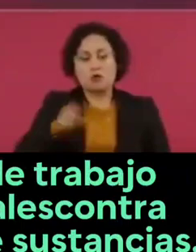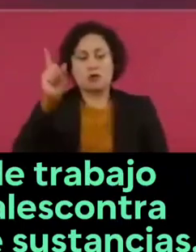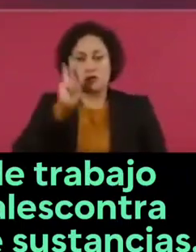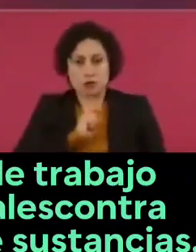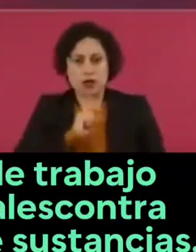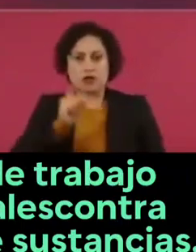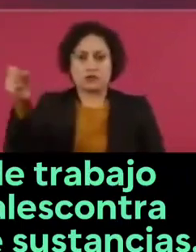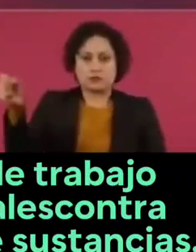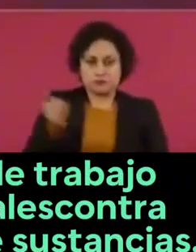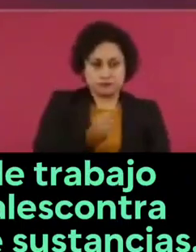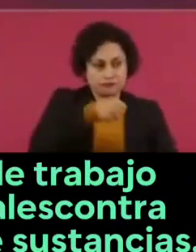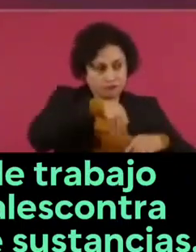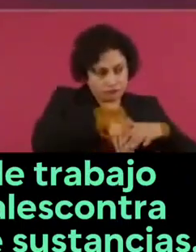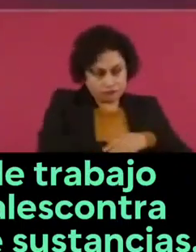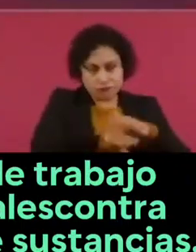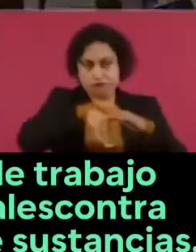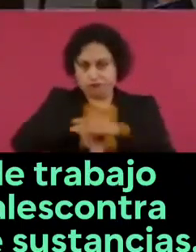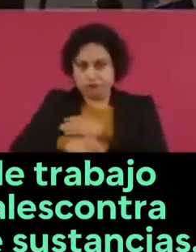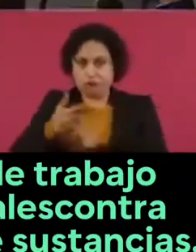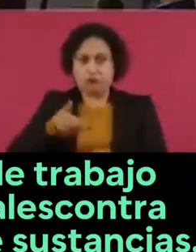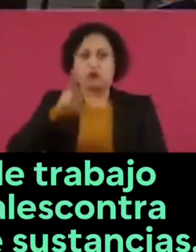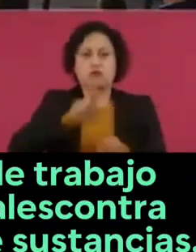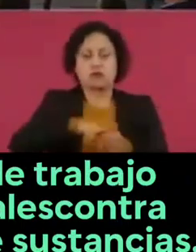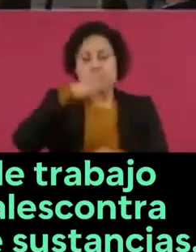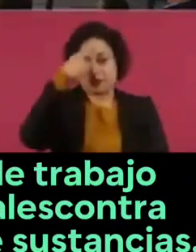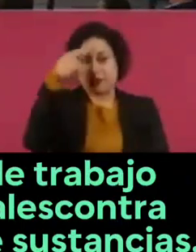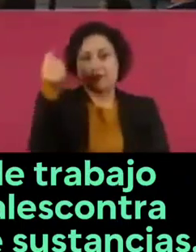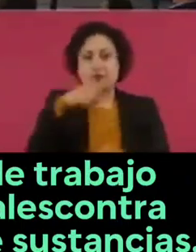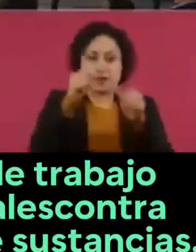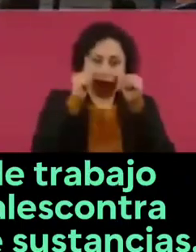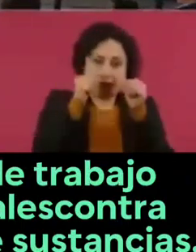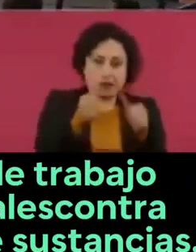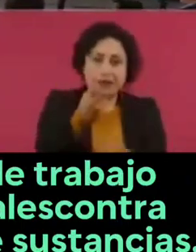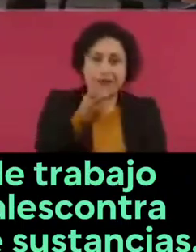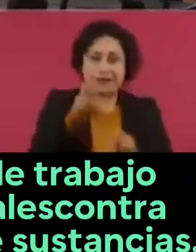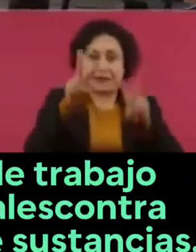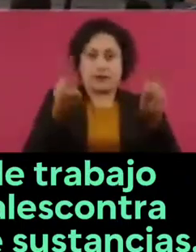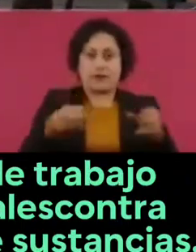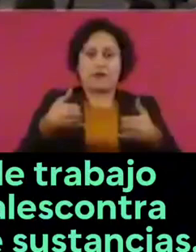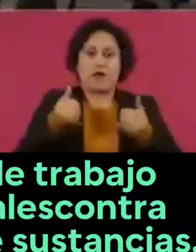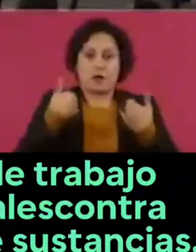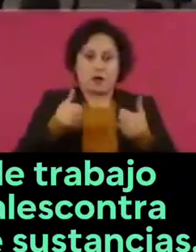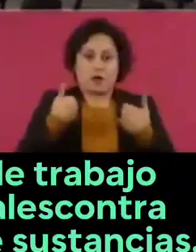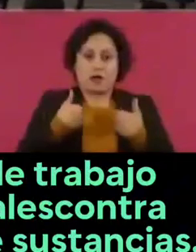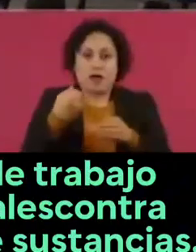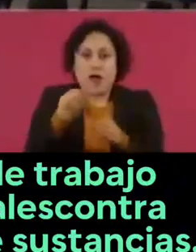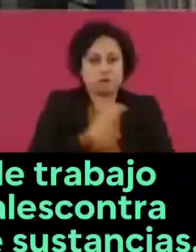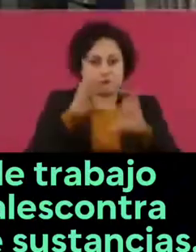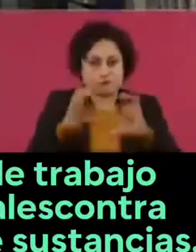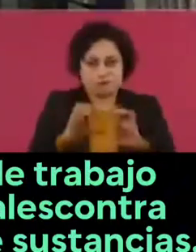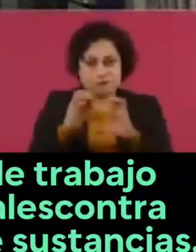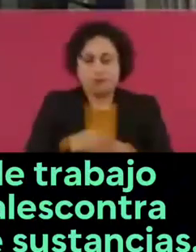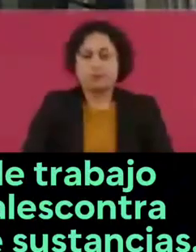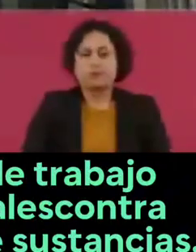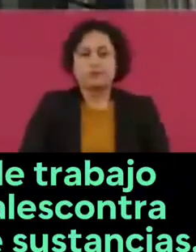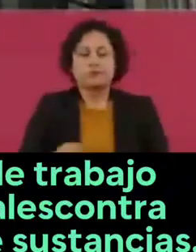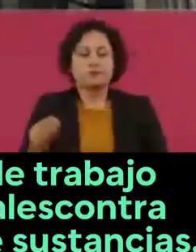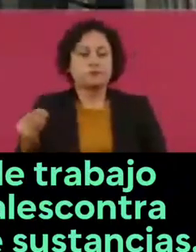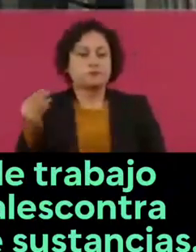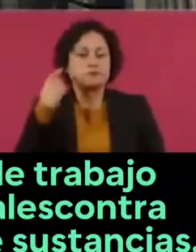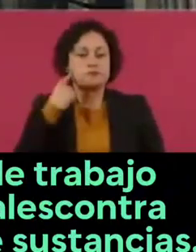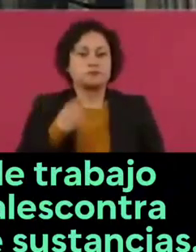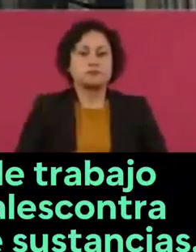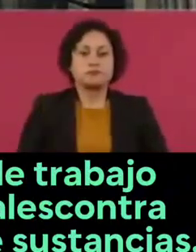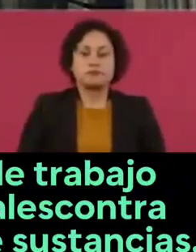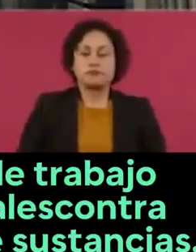para atender los jóvenes, todo lo que es lo preventivo, se está trabajando en eso. Ahora